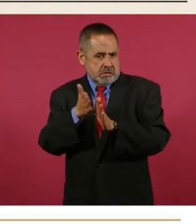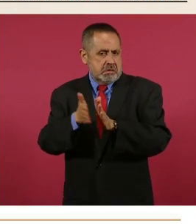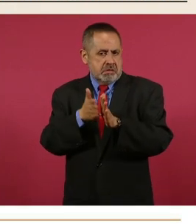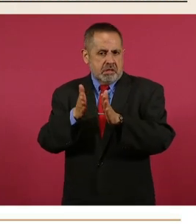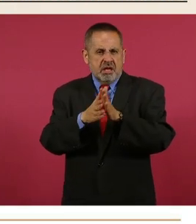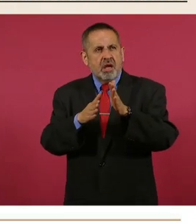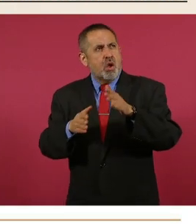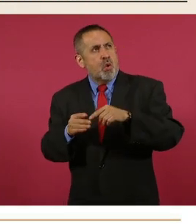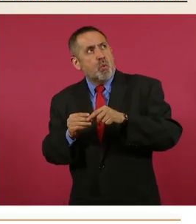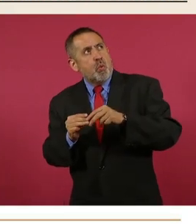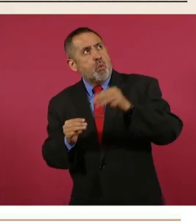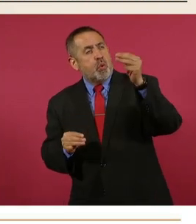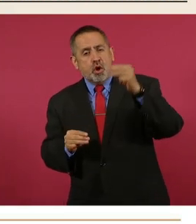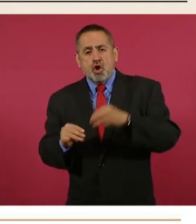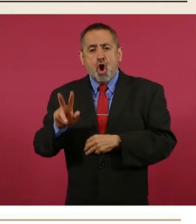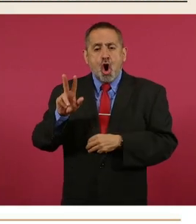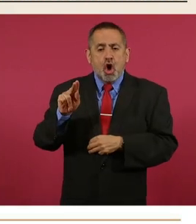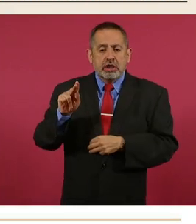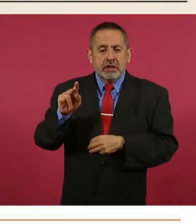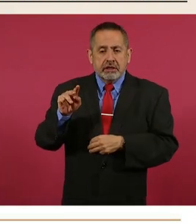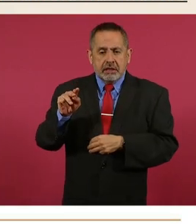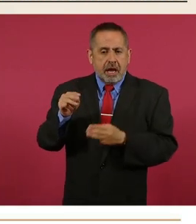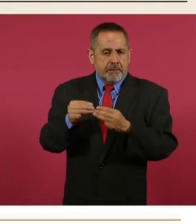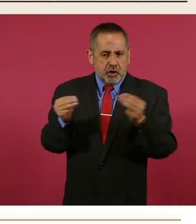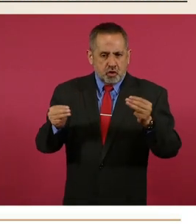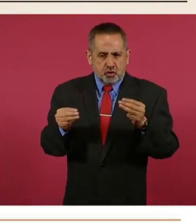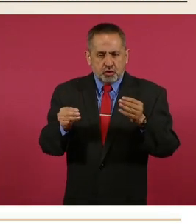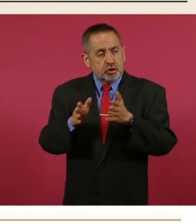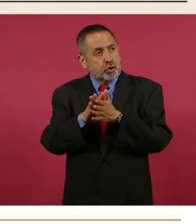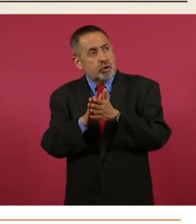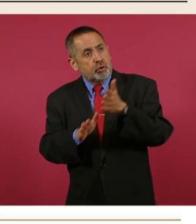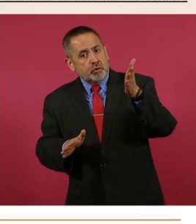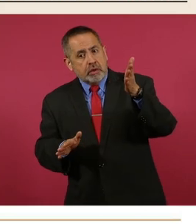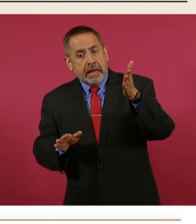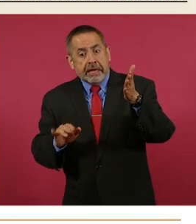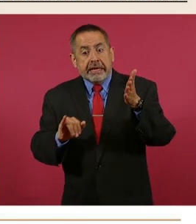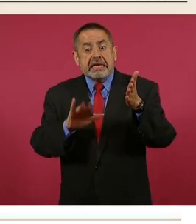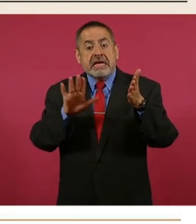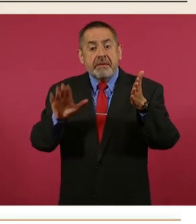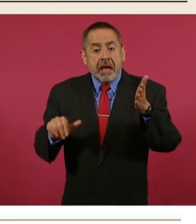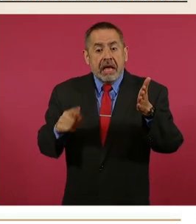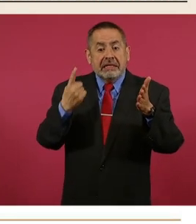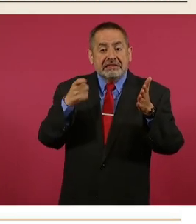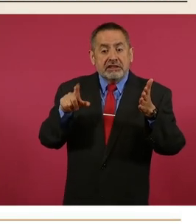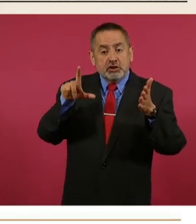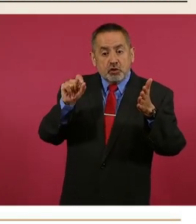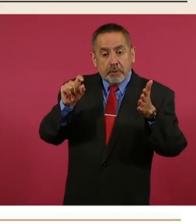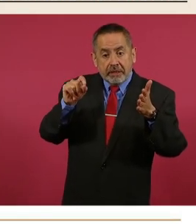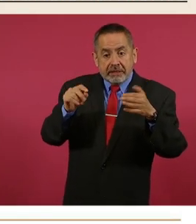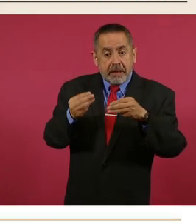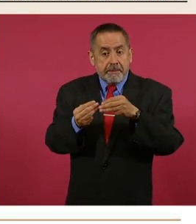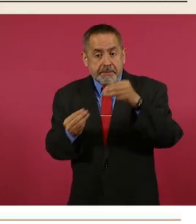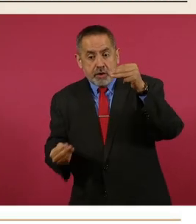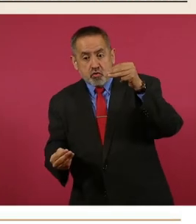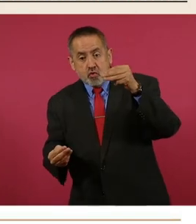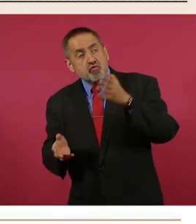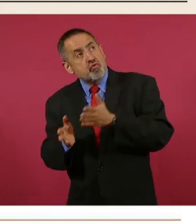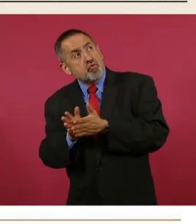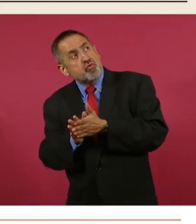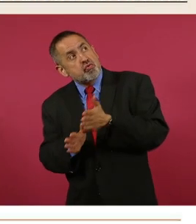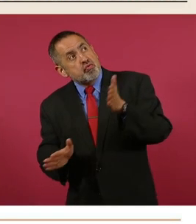a 80 metros y estaba proyectada a 120, creo. Entonces,